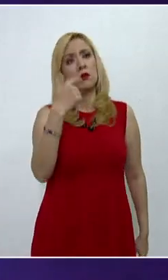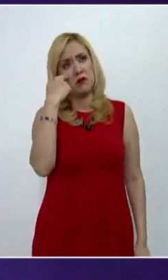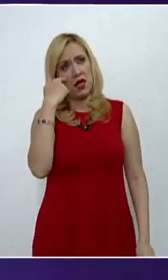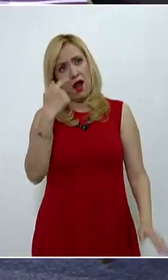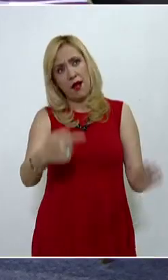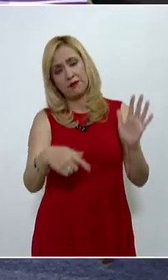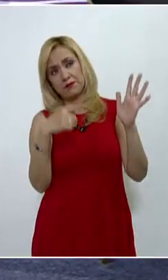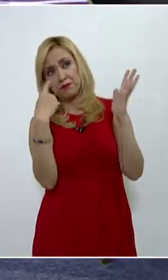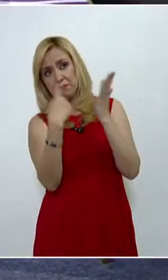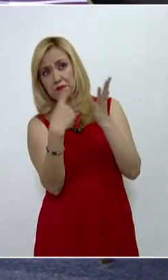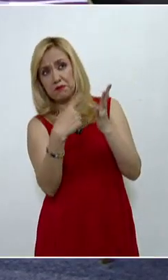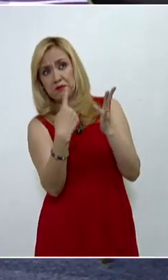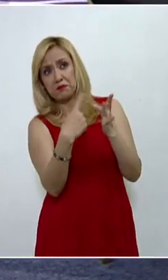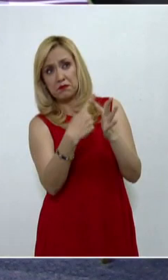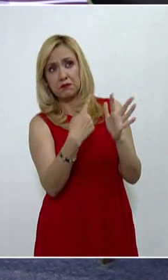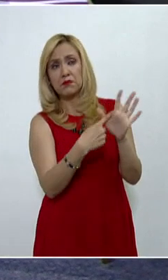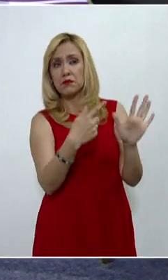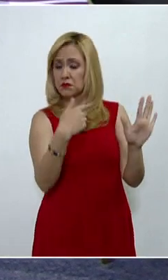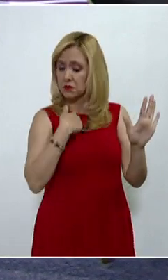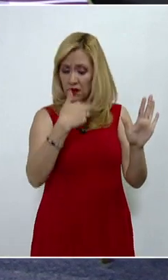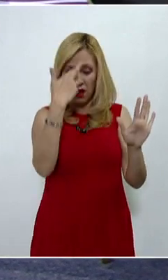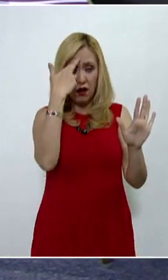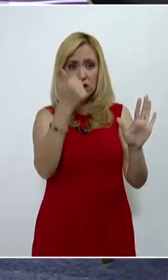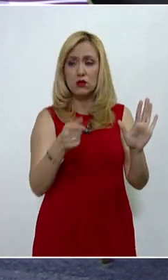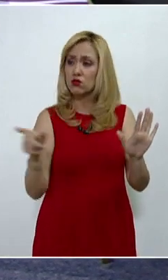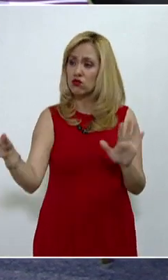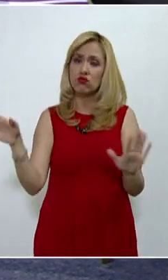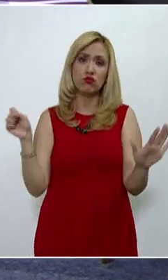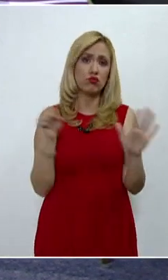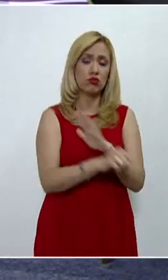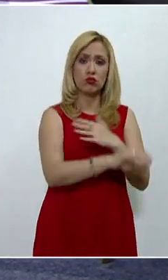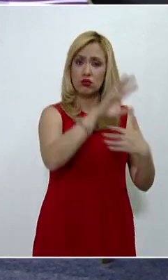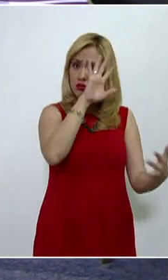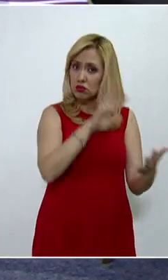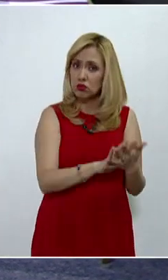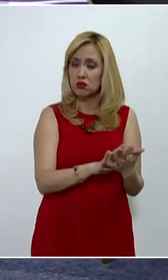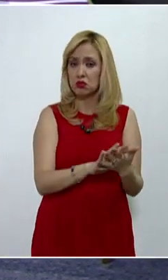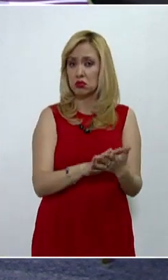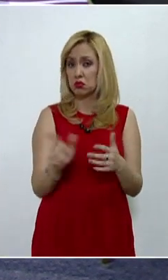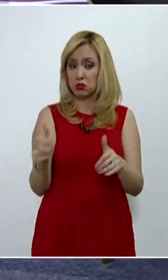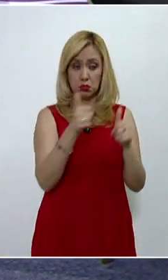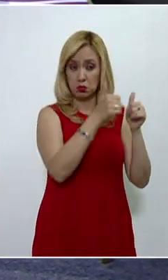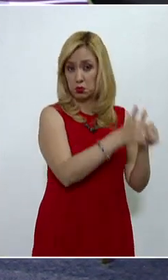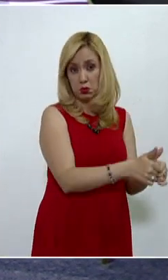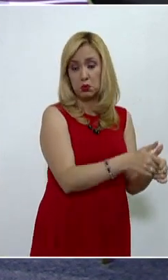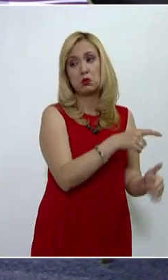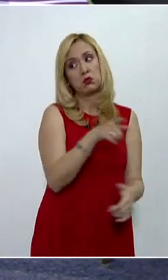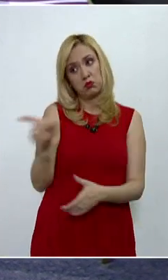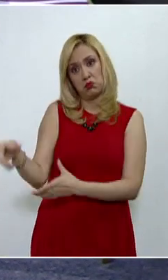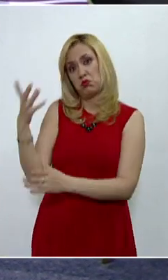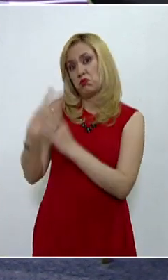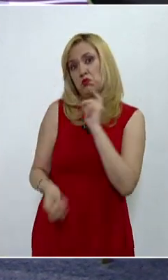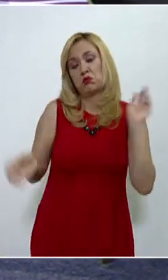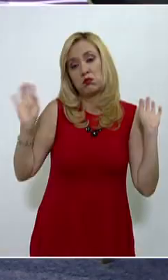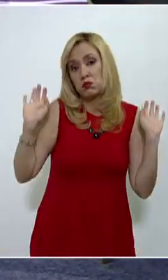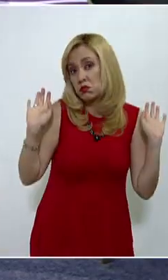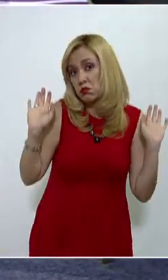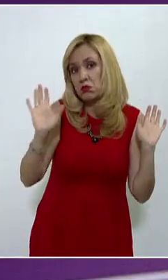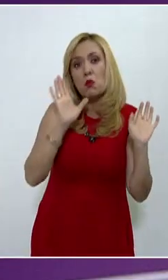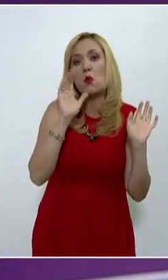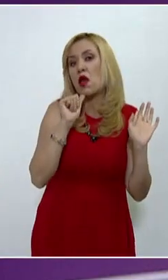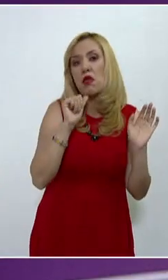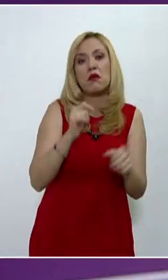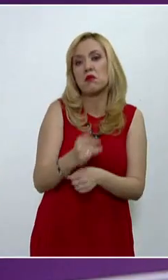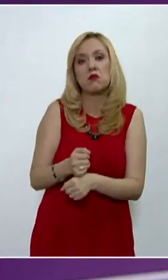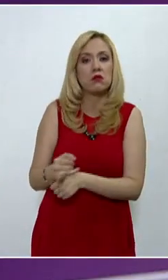razones claras y concretas para decir que esta persona, si no se queda en la cárcel para enfrentar su proceso, se va a escapar y ya no vamos a poder seguir el